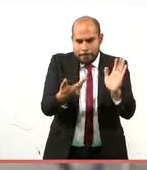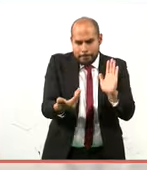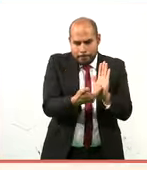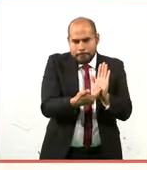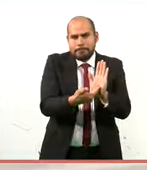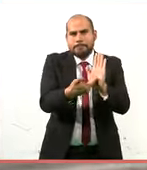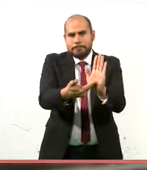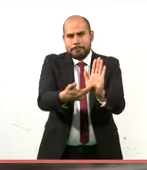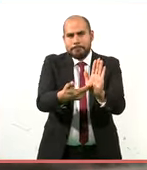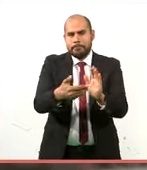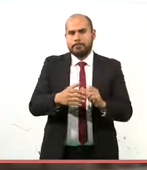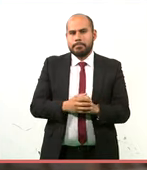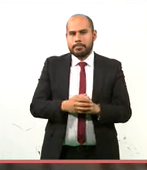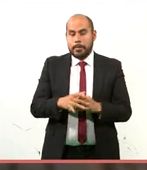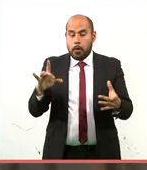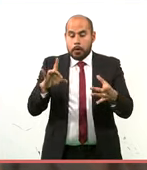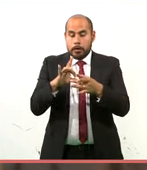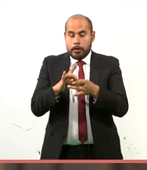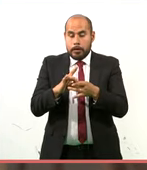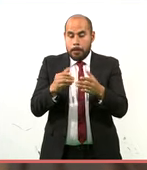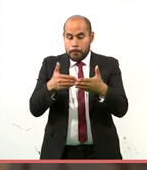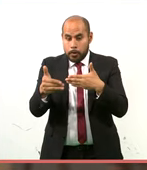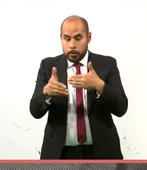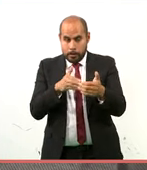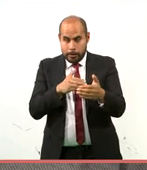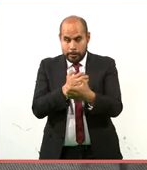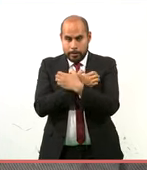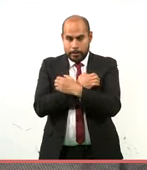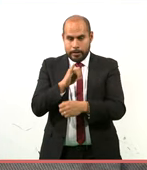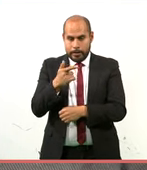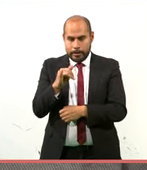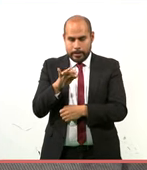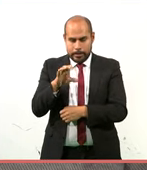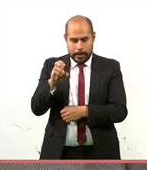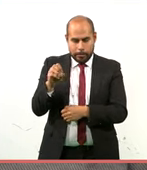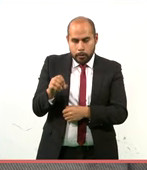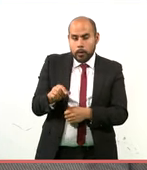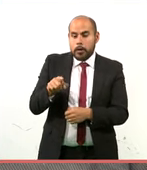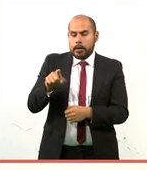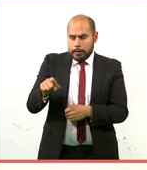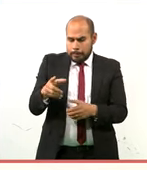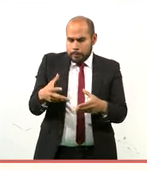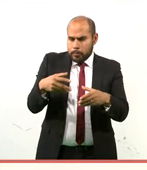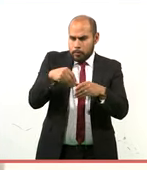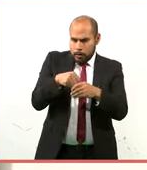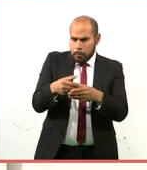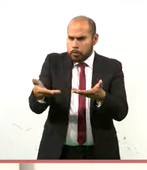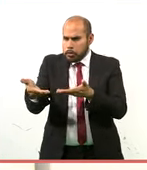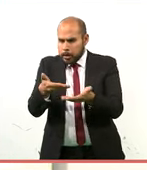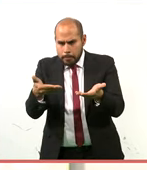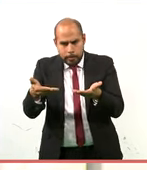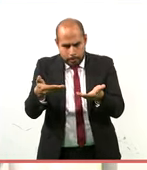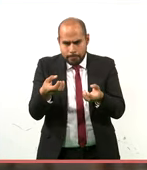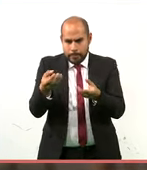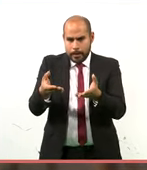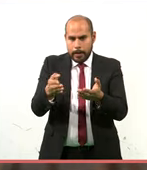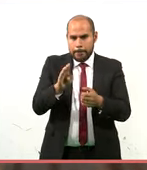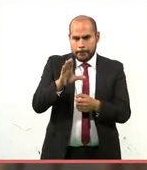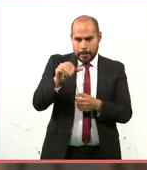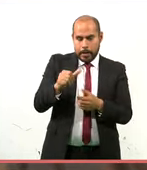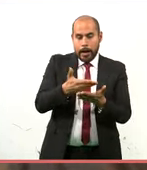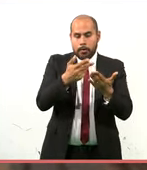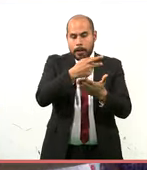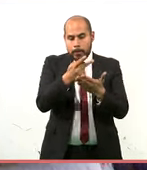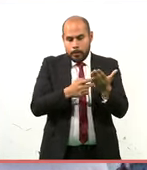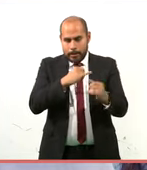mismos. En congruencia con nuestro modelo educativo ignaciano, inclusivo y al servicio de los demás, evolucionamos de beca a